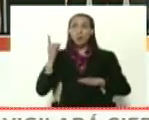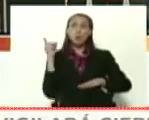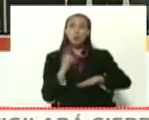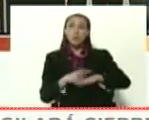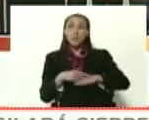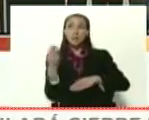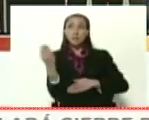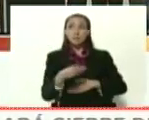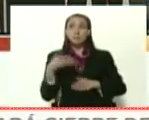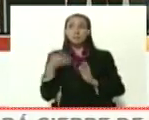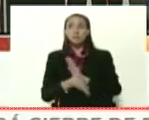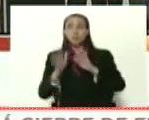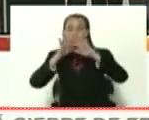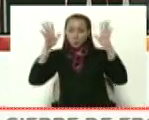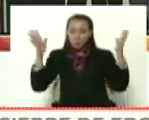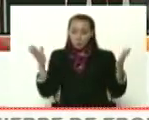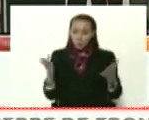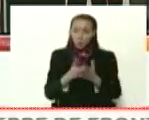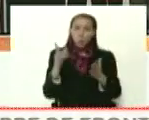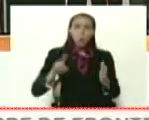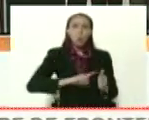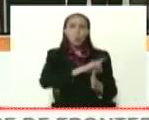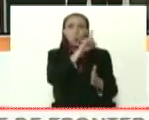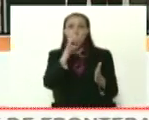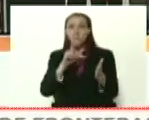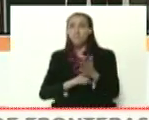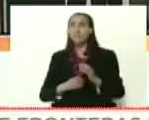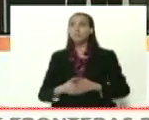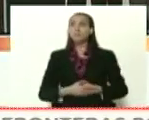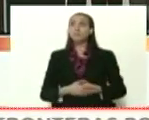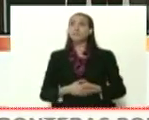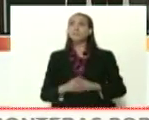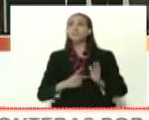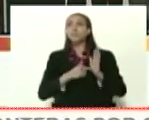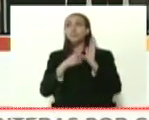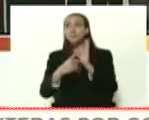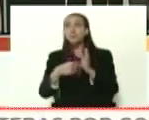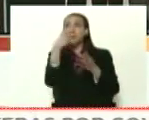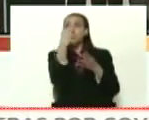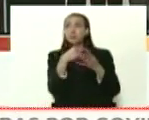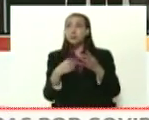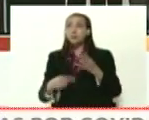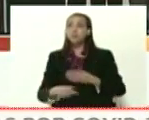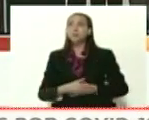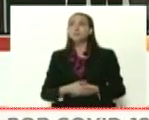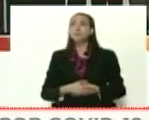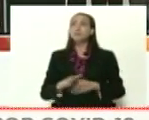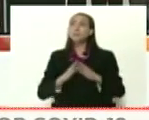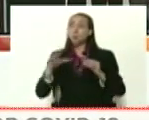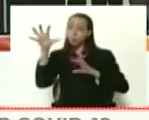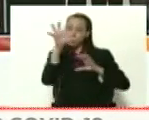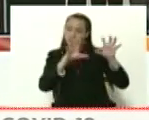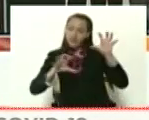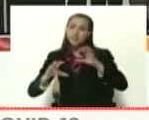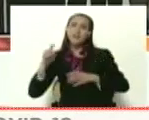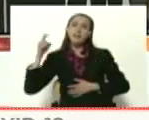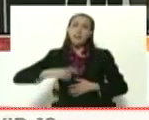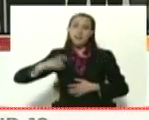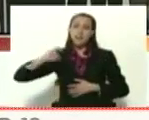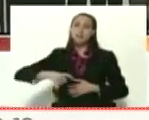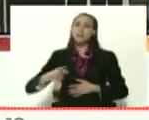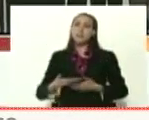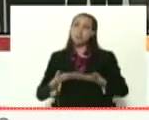para el mundo entero, para ofrecer las experiencias a los países que lo